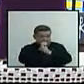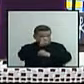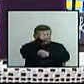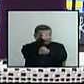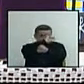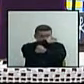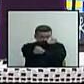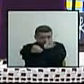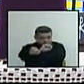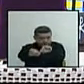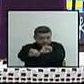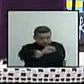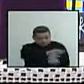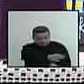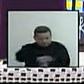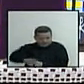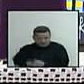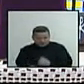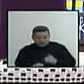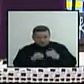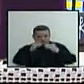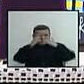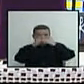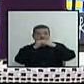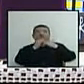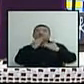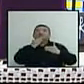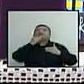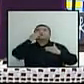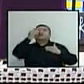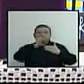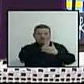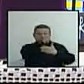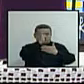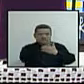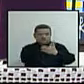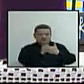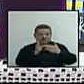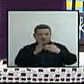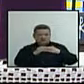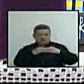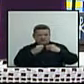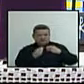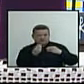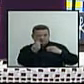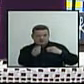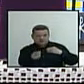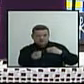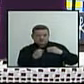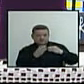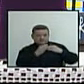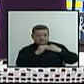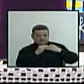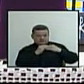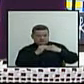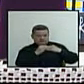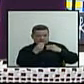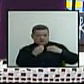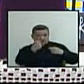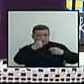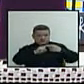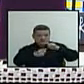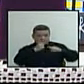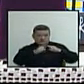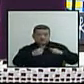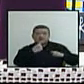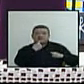entregado, tomó pan y, dando gracias, te bendijo, lo partió y lo dio a sus discípulos